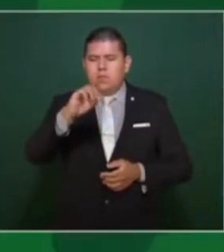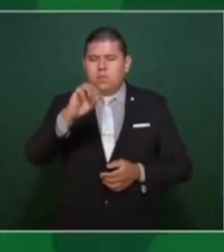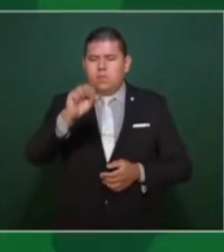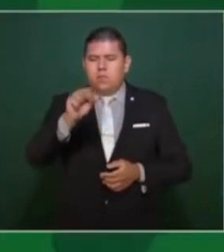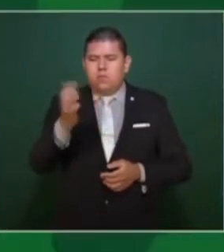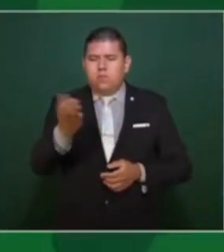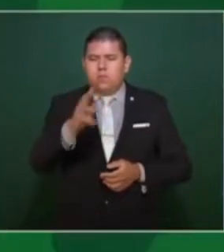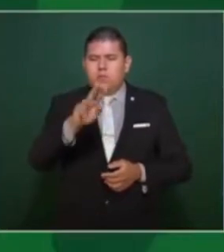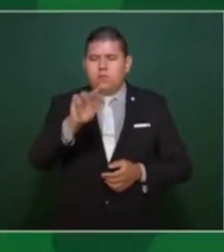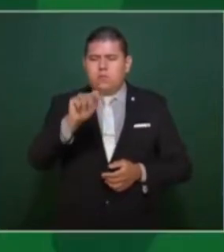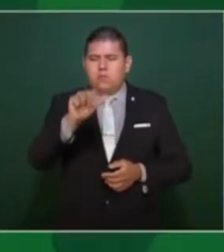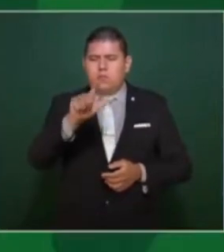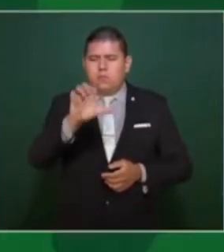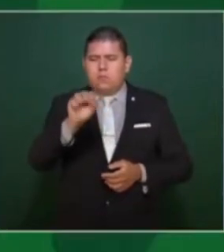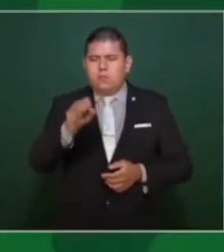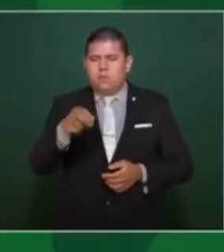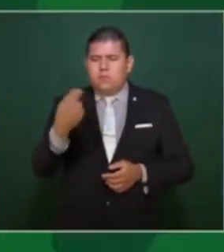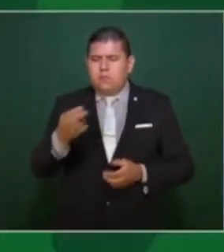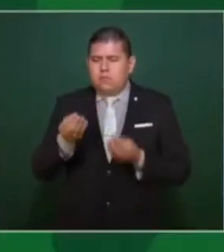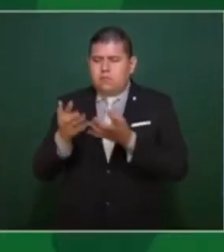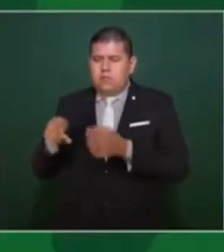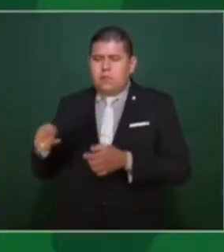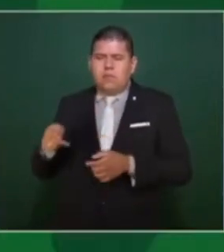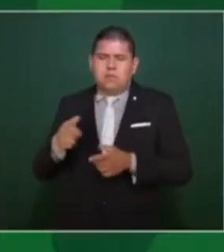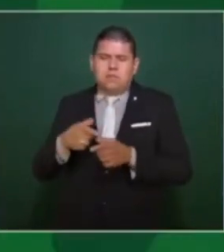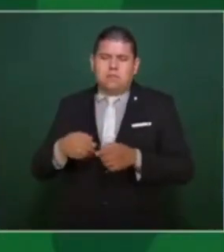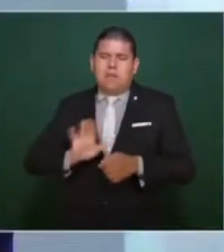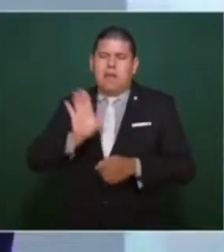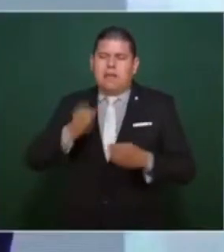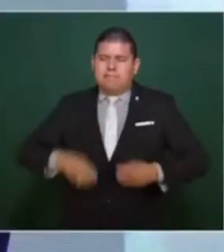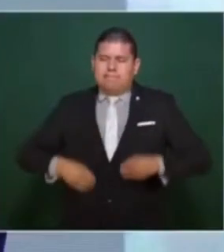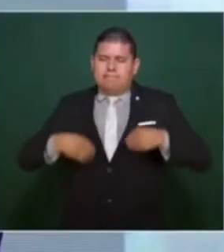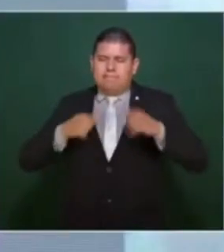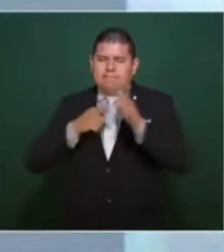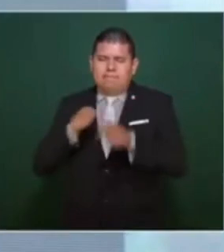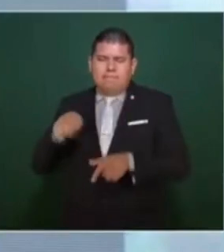O sea que siguen vivos, pues.